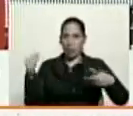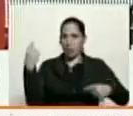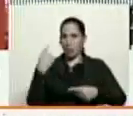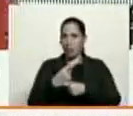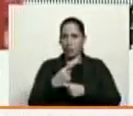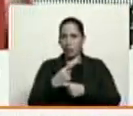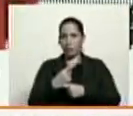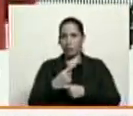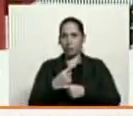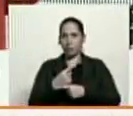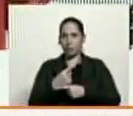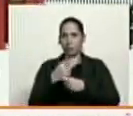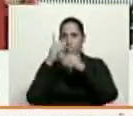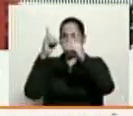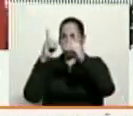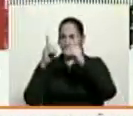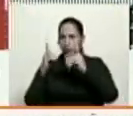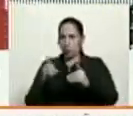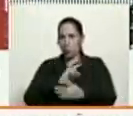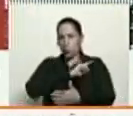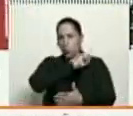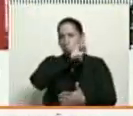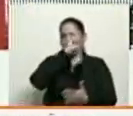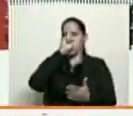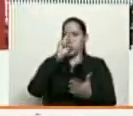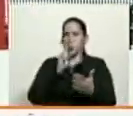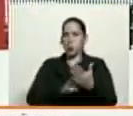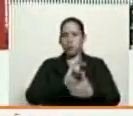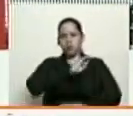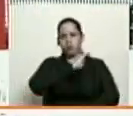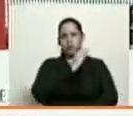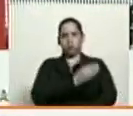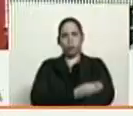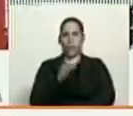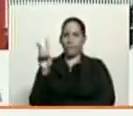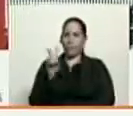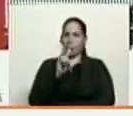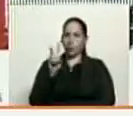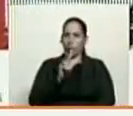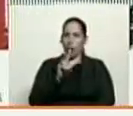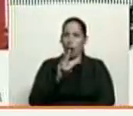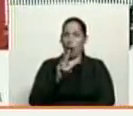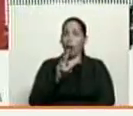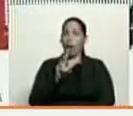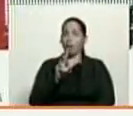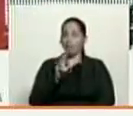esta decisión inminente. Venezuela es tan respetuosa